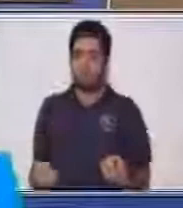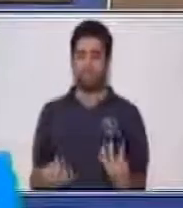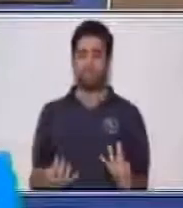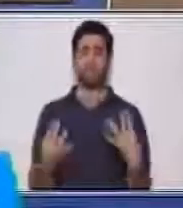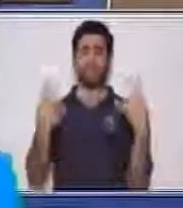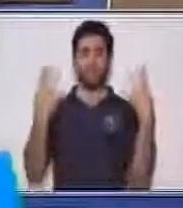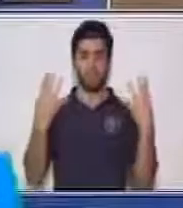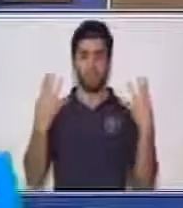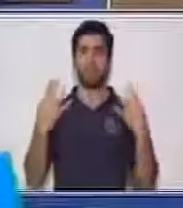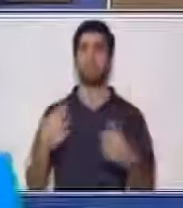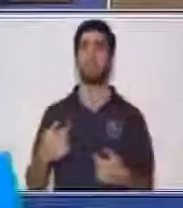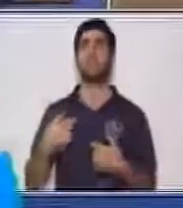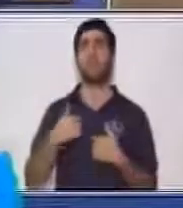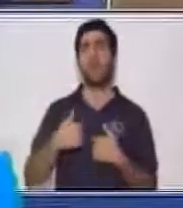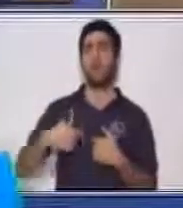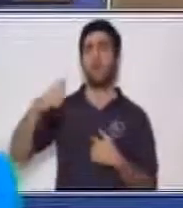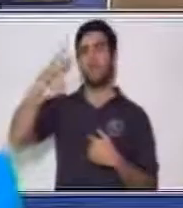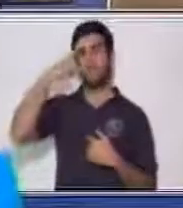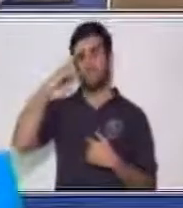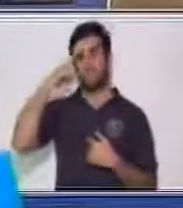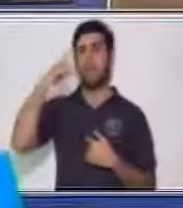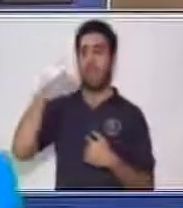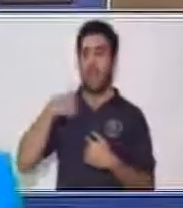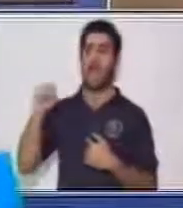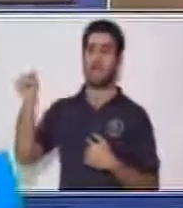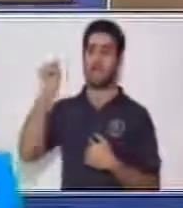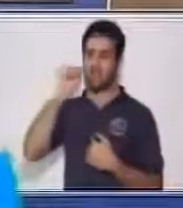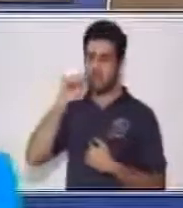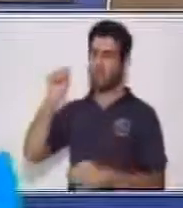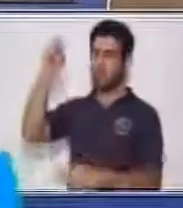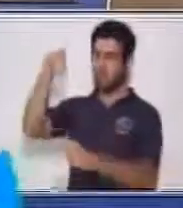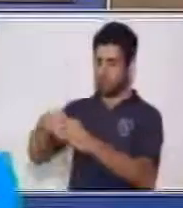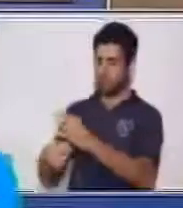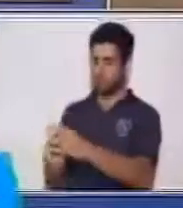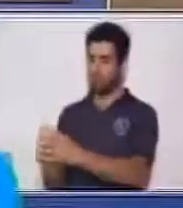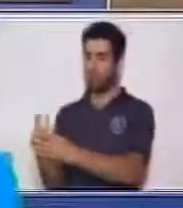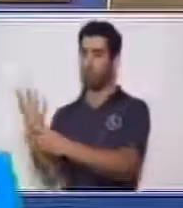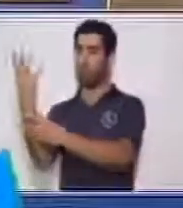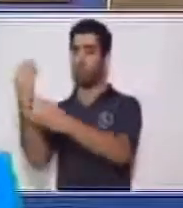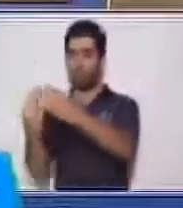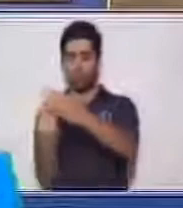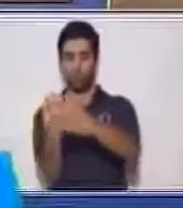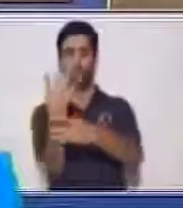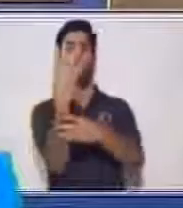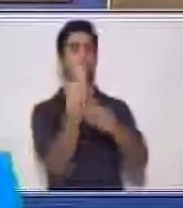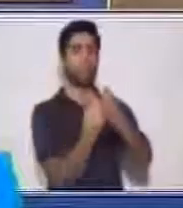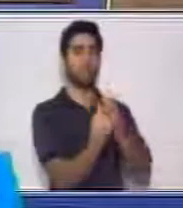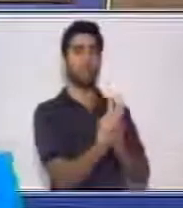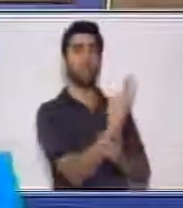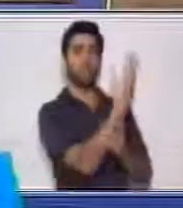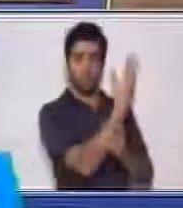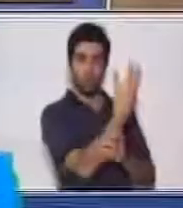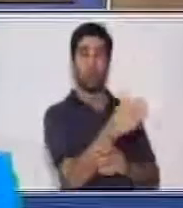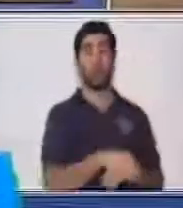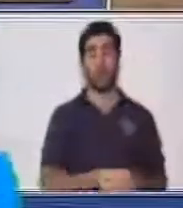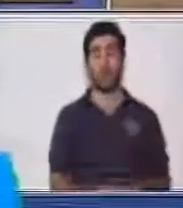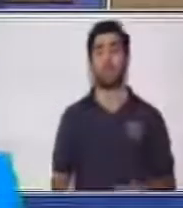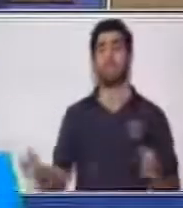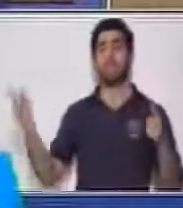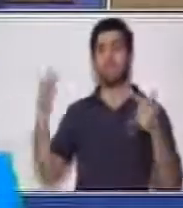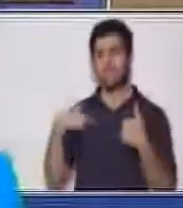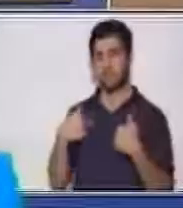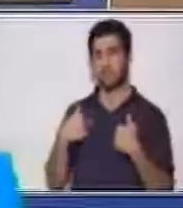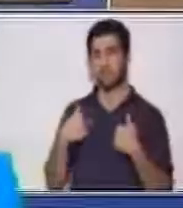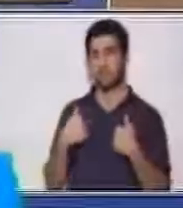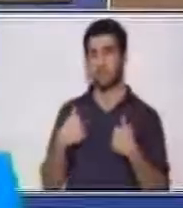decidió crear un huerto de zanahorias. A Connie